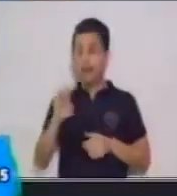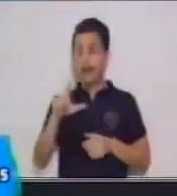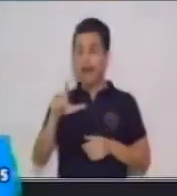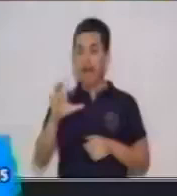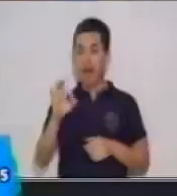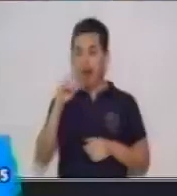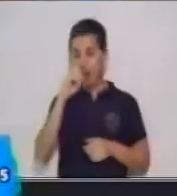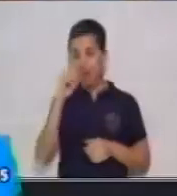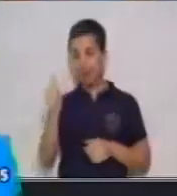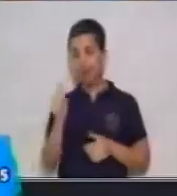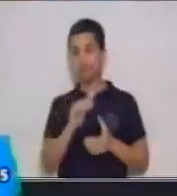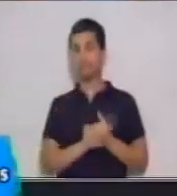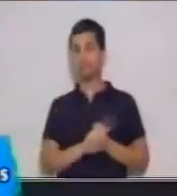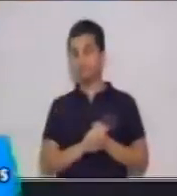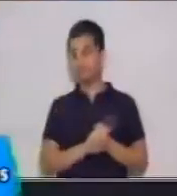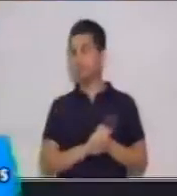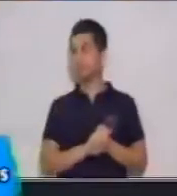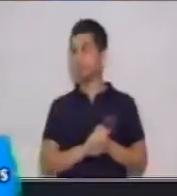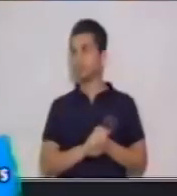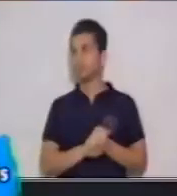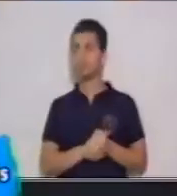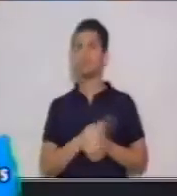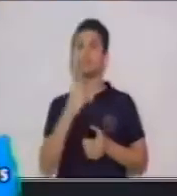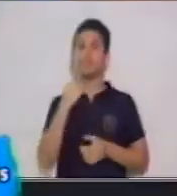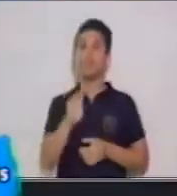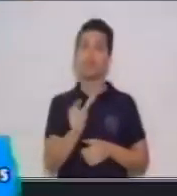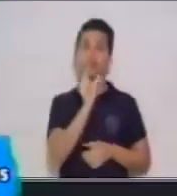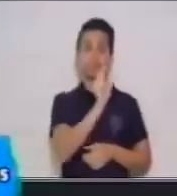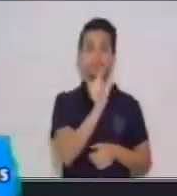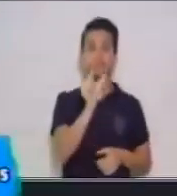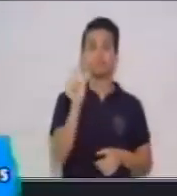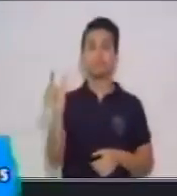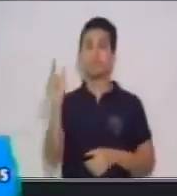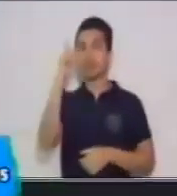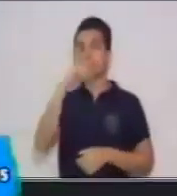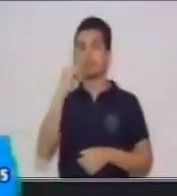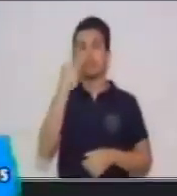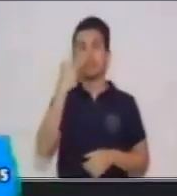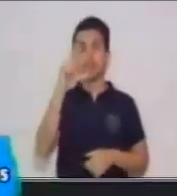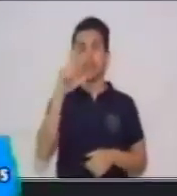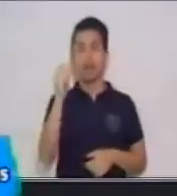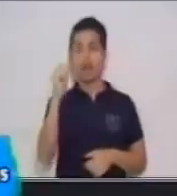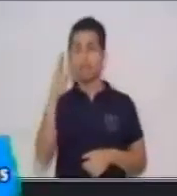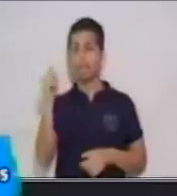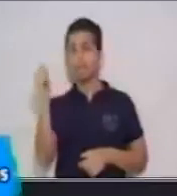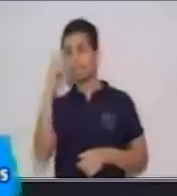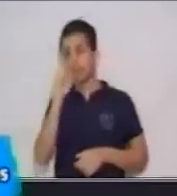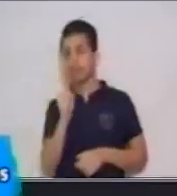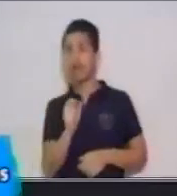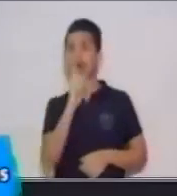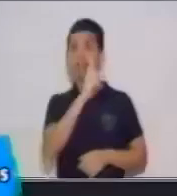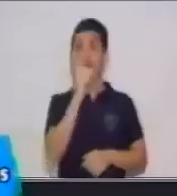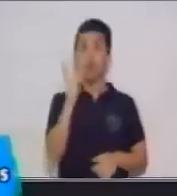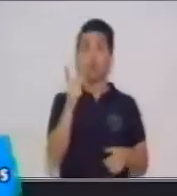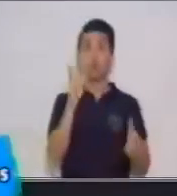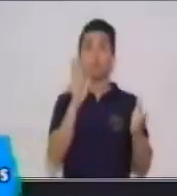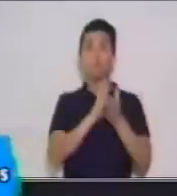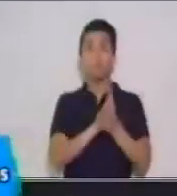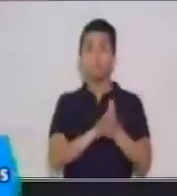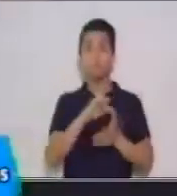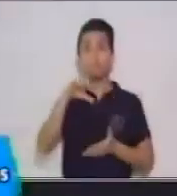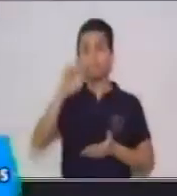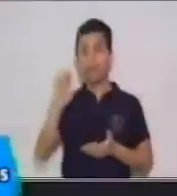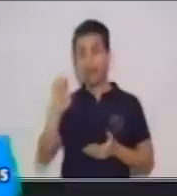Pelota. Vamos a decirlo con sílabas. Ayúdame a hacer aplausos por cada sílaba.